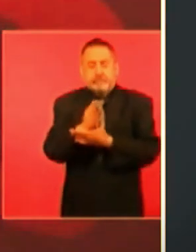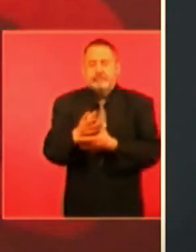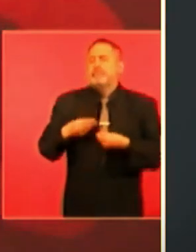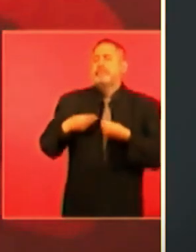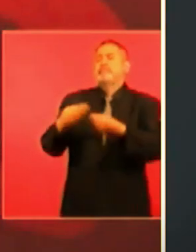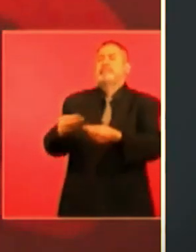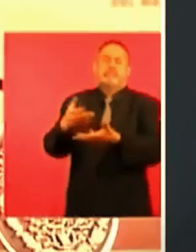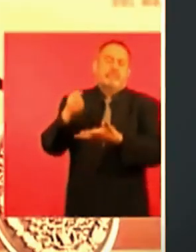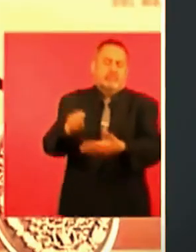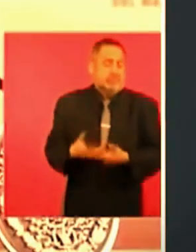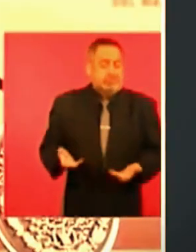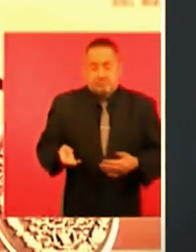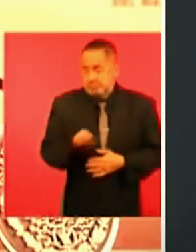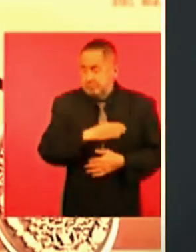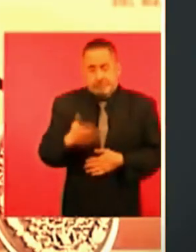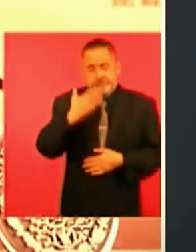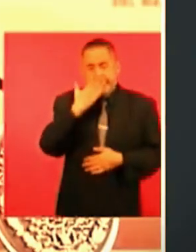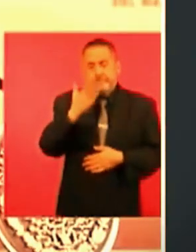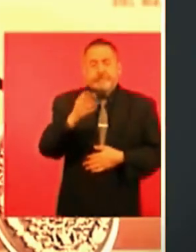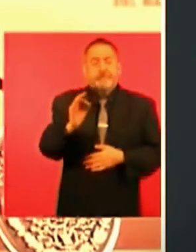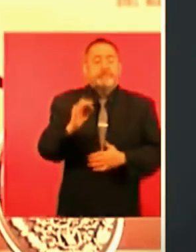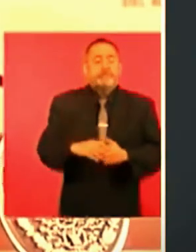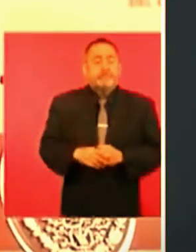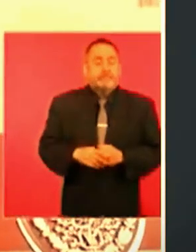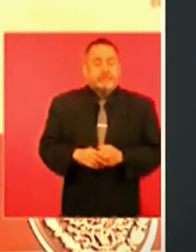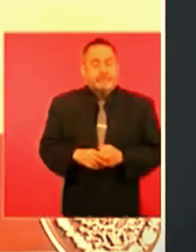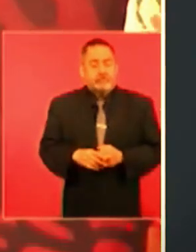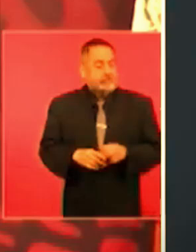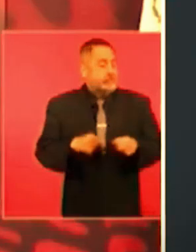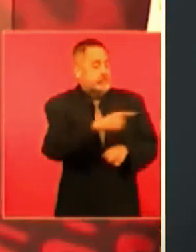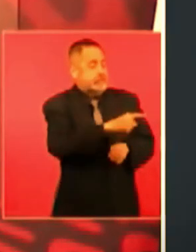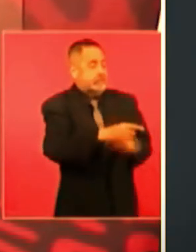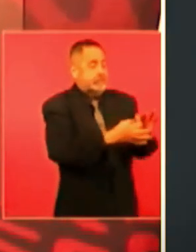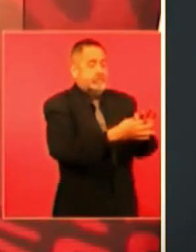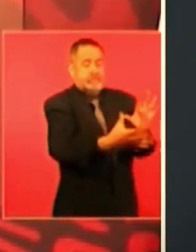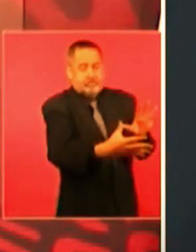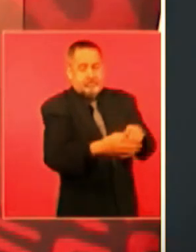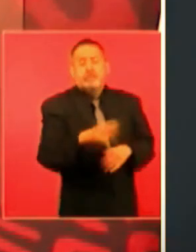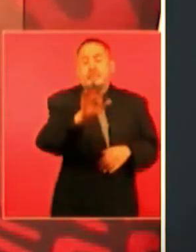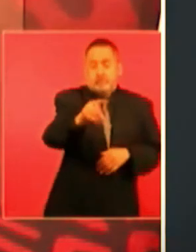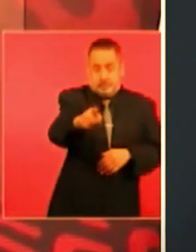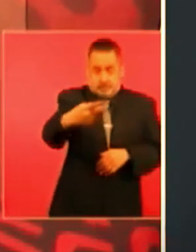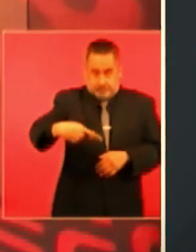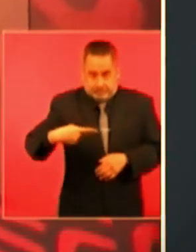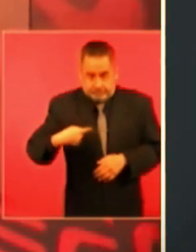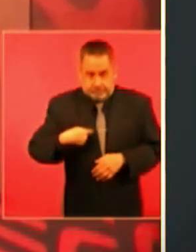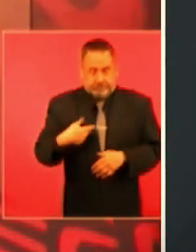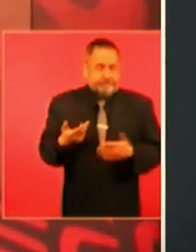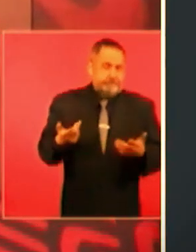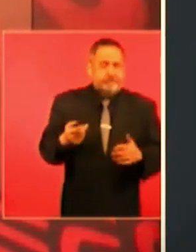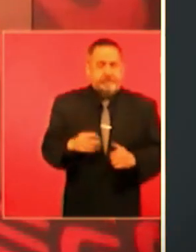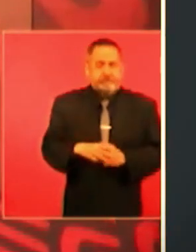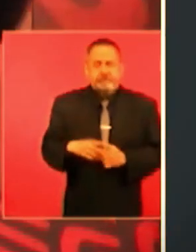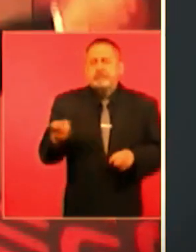valórenlo, ¿no? Piénsenlo a la hora de ir a votar. Le sirve, lo aprovecha, se divierte, porque además no quitemos de lado eso, el presidente se divierte